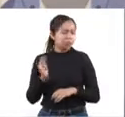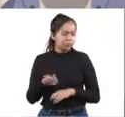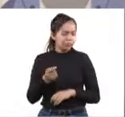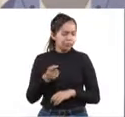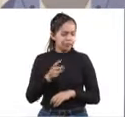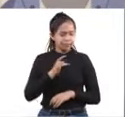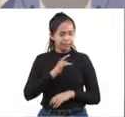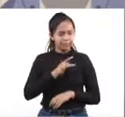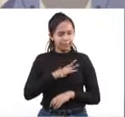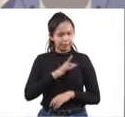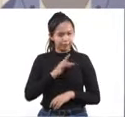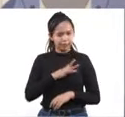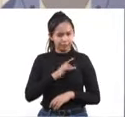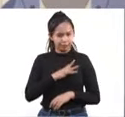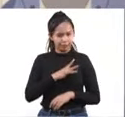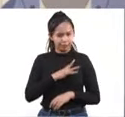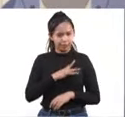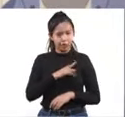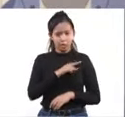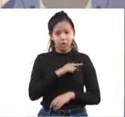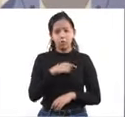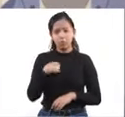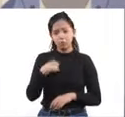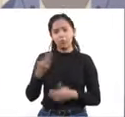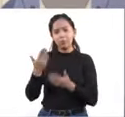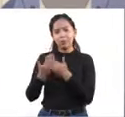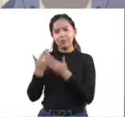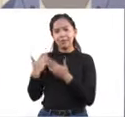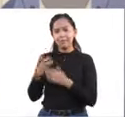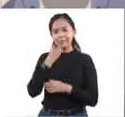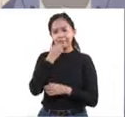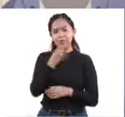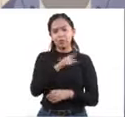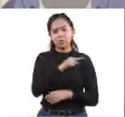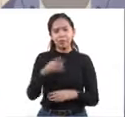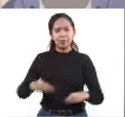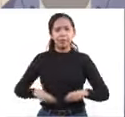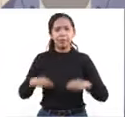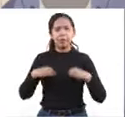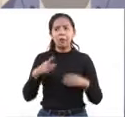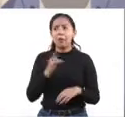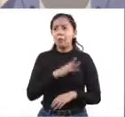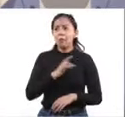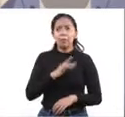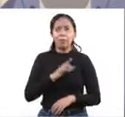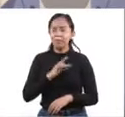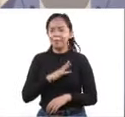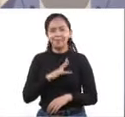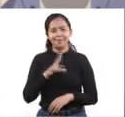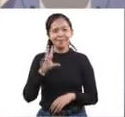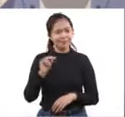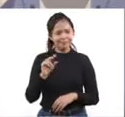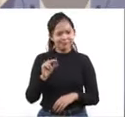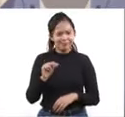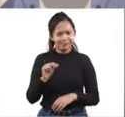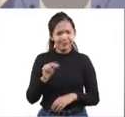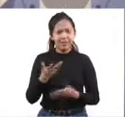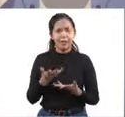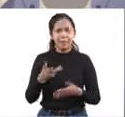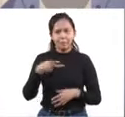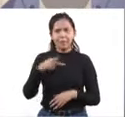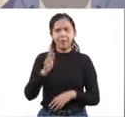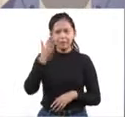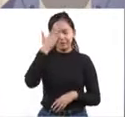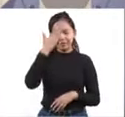Y que les dije a ustedes, no vivan con miedo. Pero sabemos que es el factor número uno que